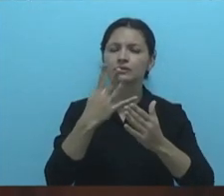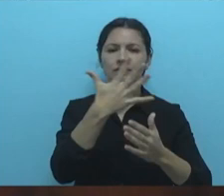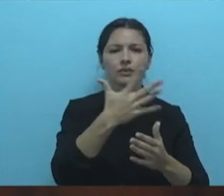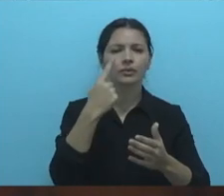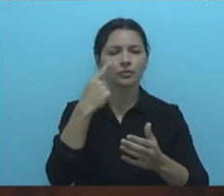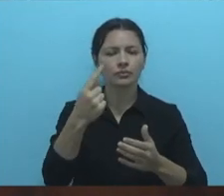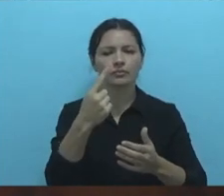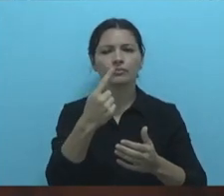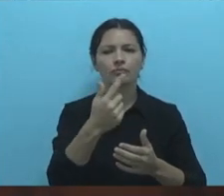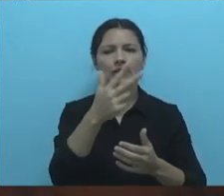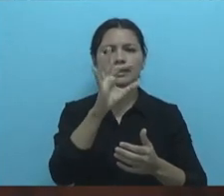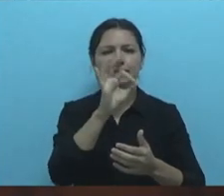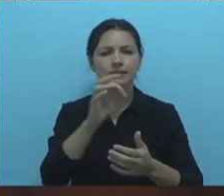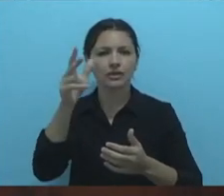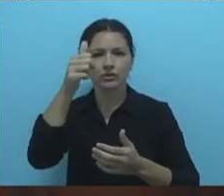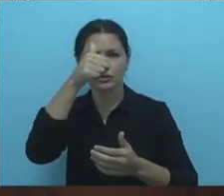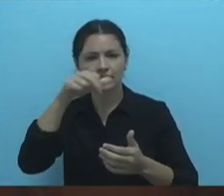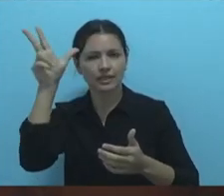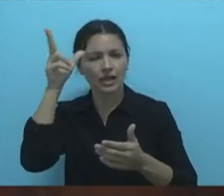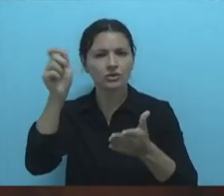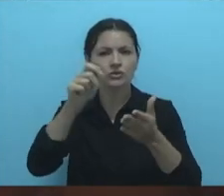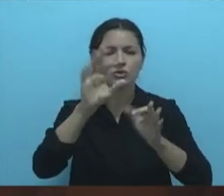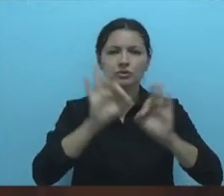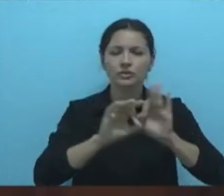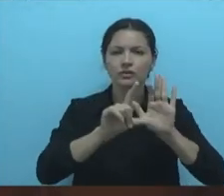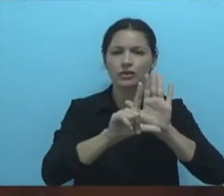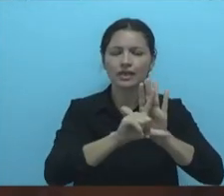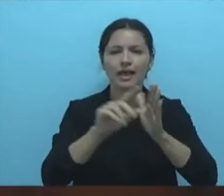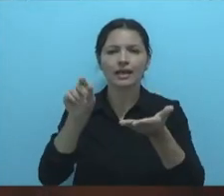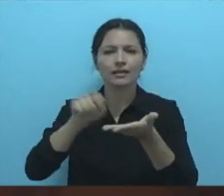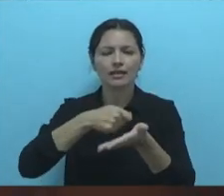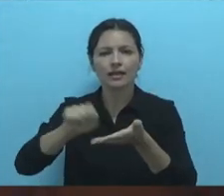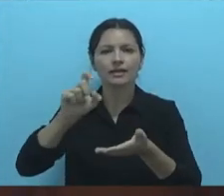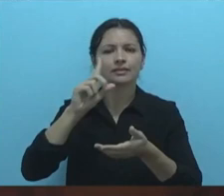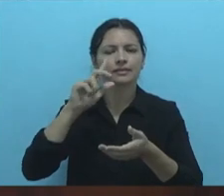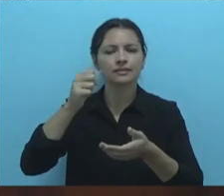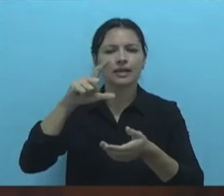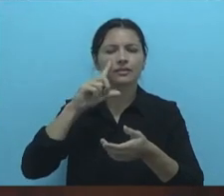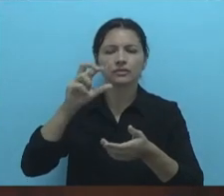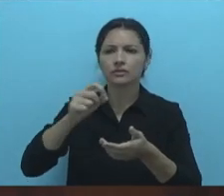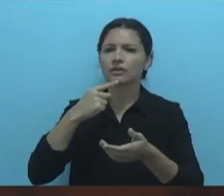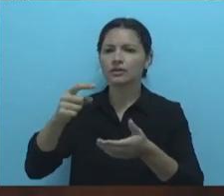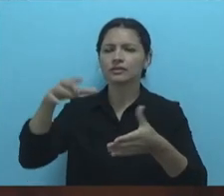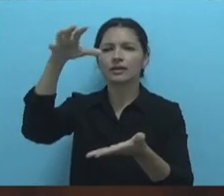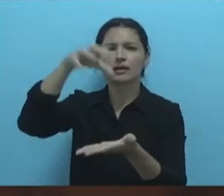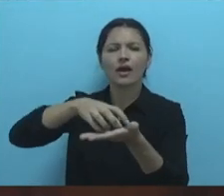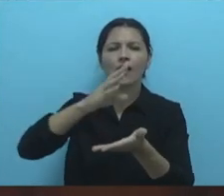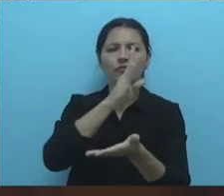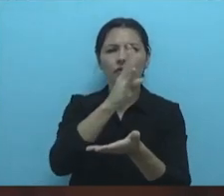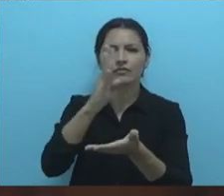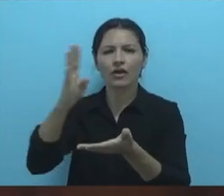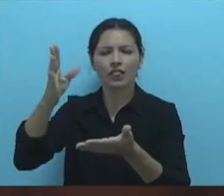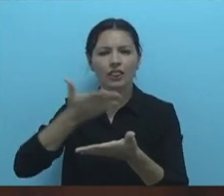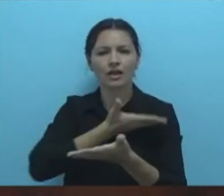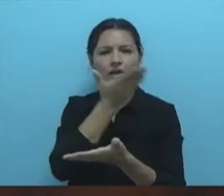068 proyecto de ley de la diputada aciancio por el cual se declara patrimonio histórico y cultural provincial al edificio de la biblioteca popular